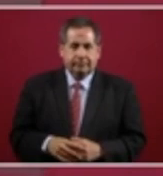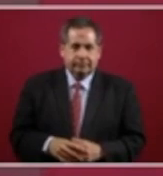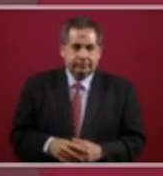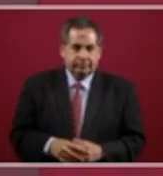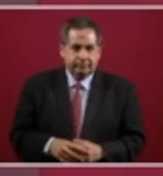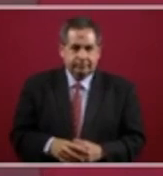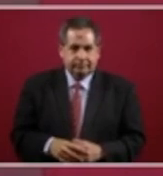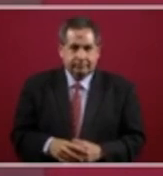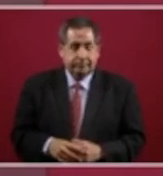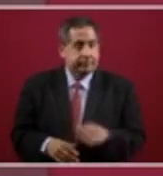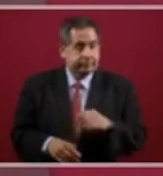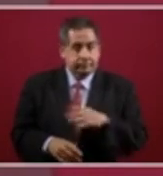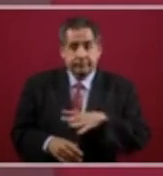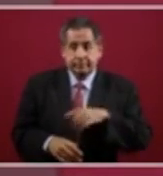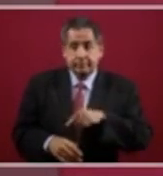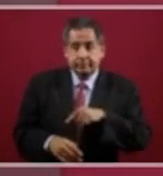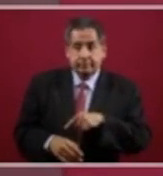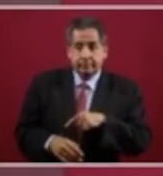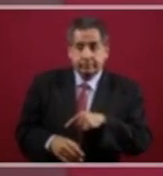hay